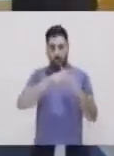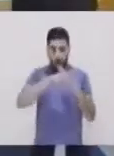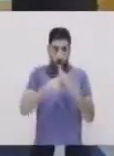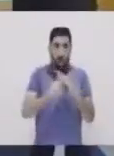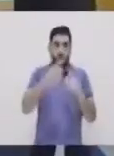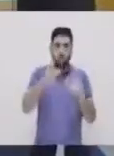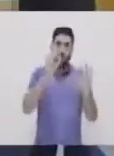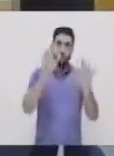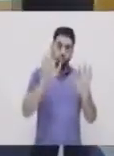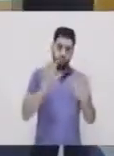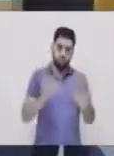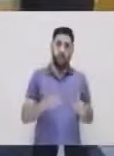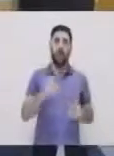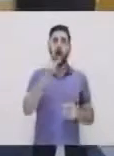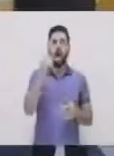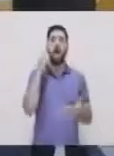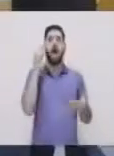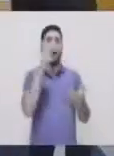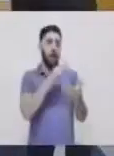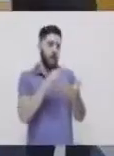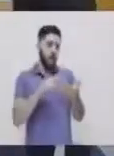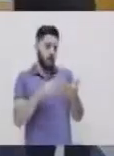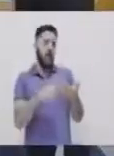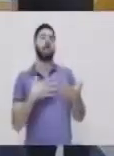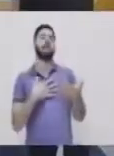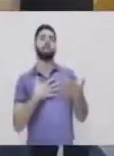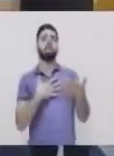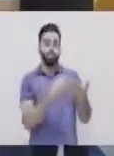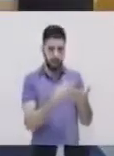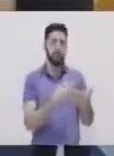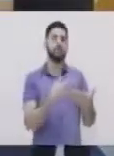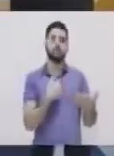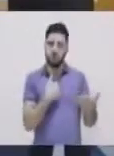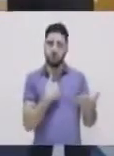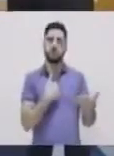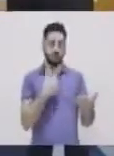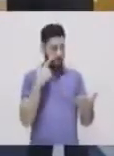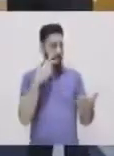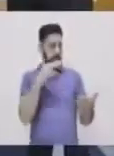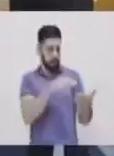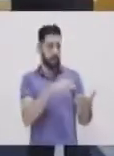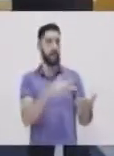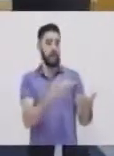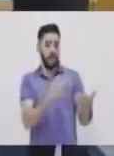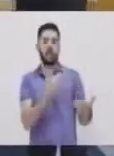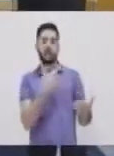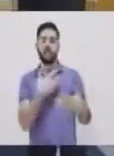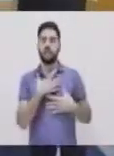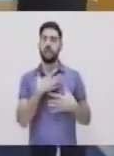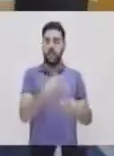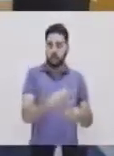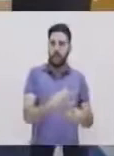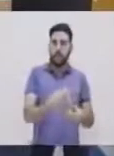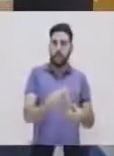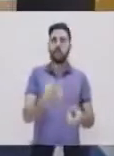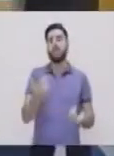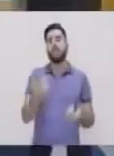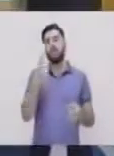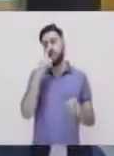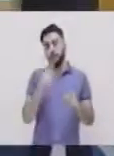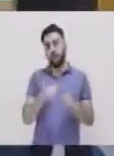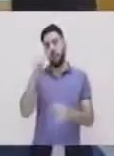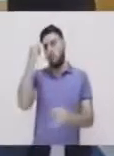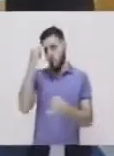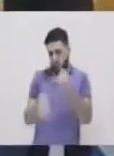interés. Luego ya el cuerpo es donde exponemos lo que investigamos, las entrevistas. Los datos y todo eso. Correcto. Y el